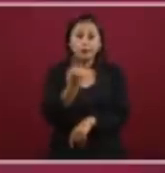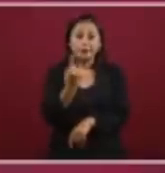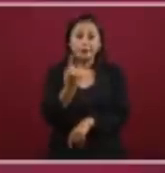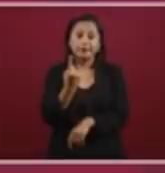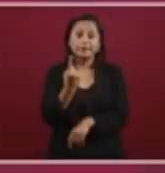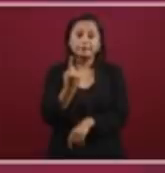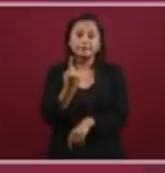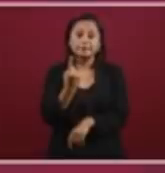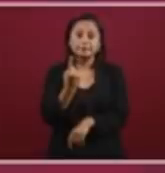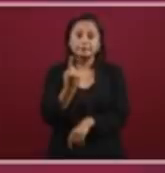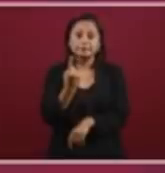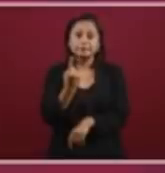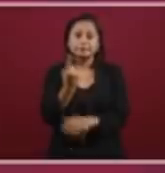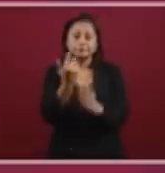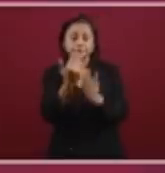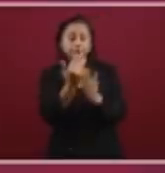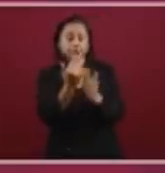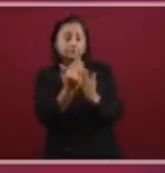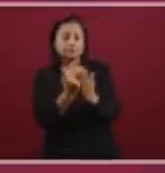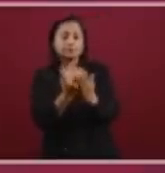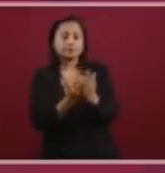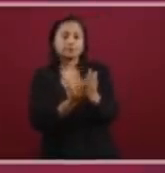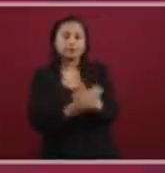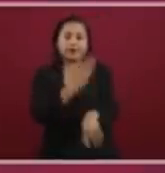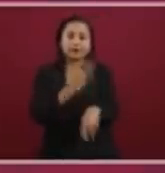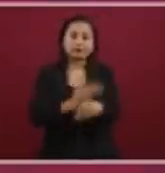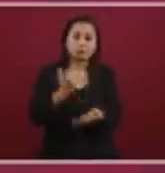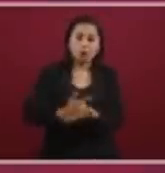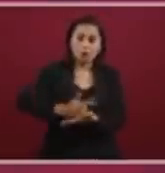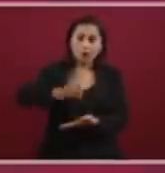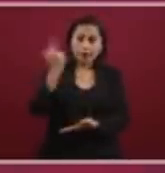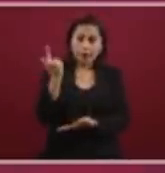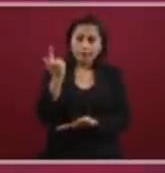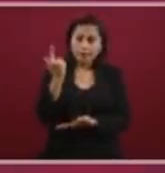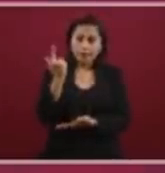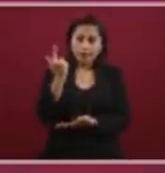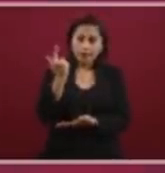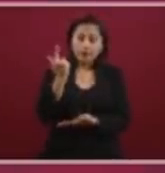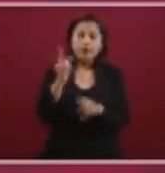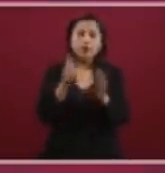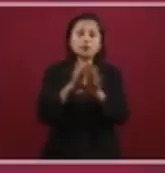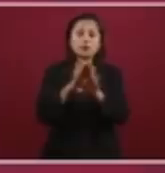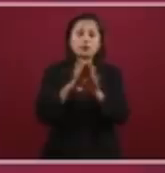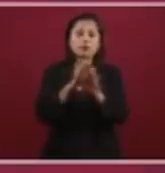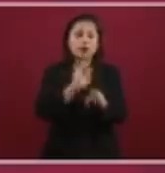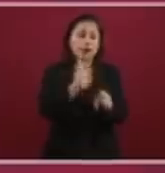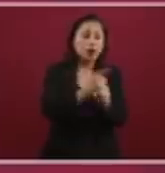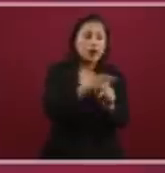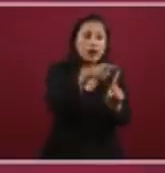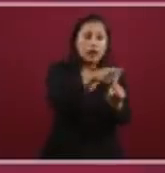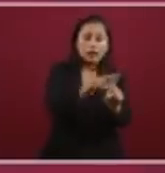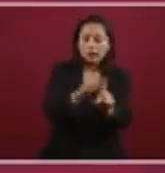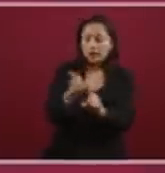estos delitos en graves se apliquen a unos ya otros no